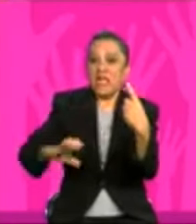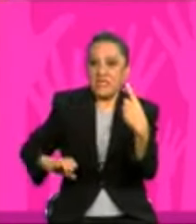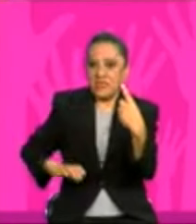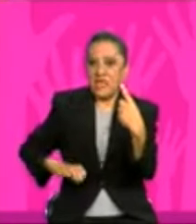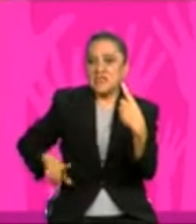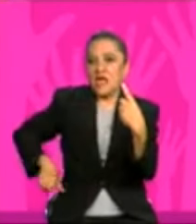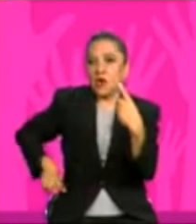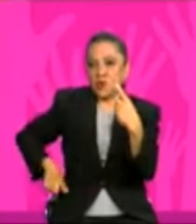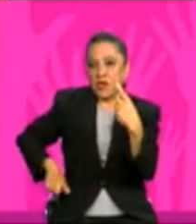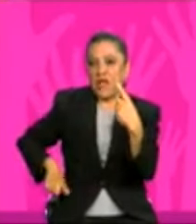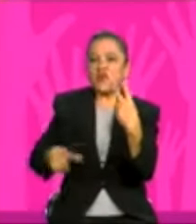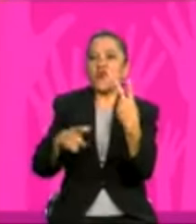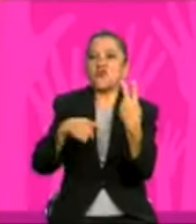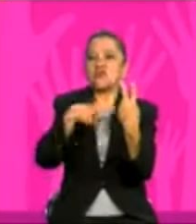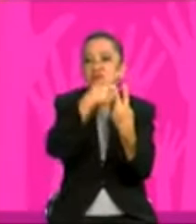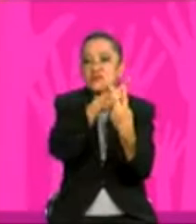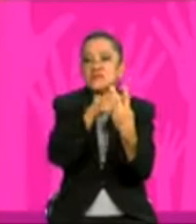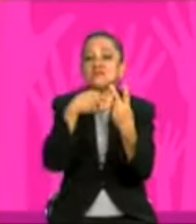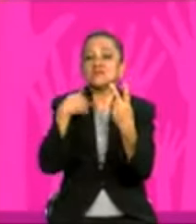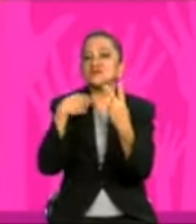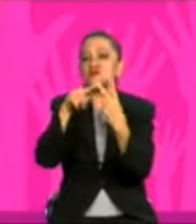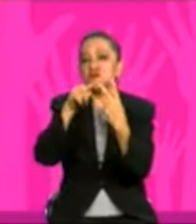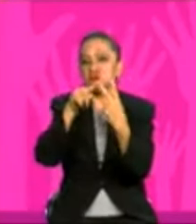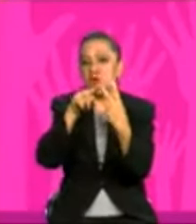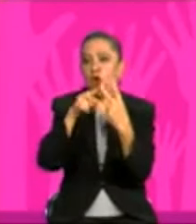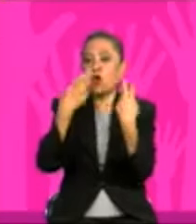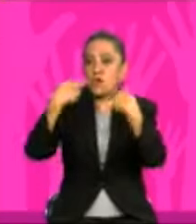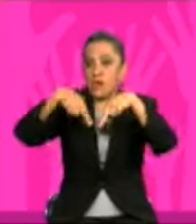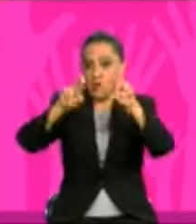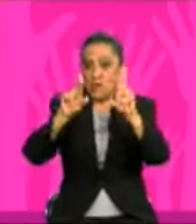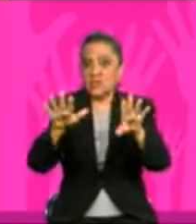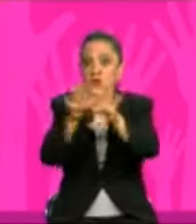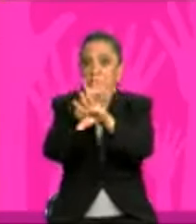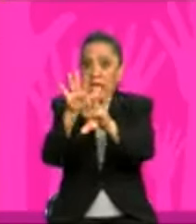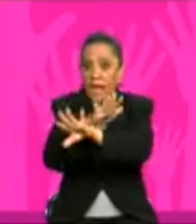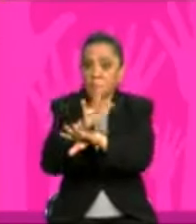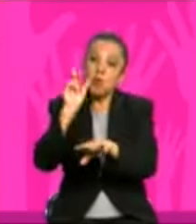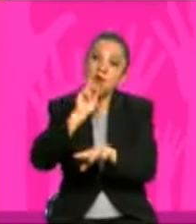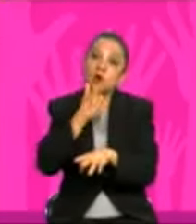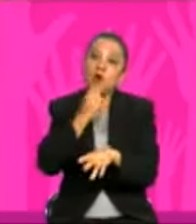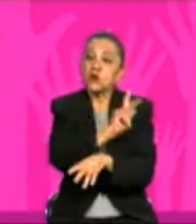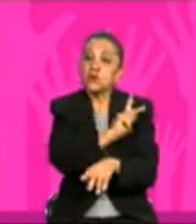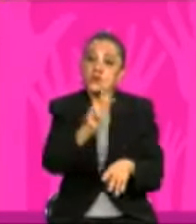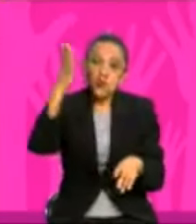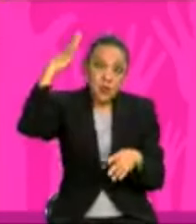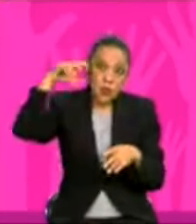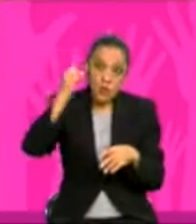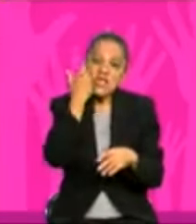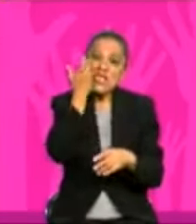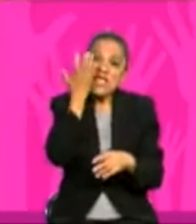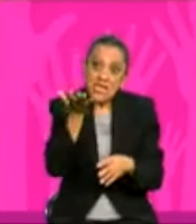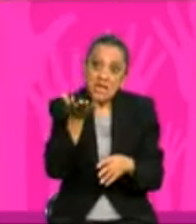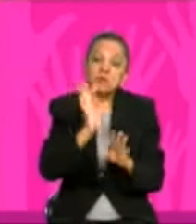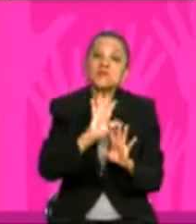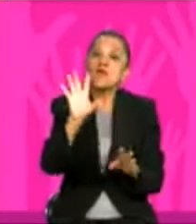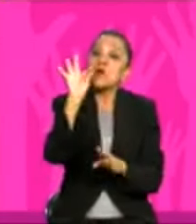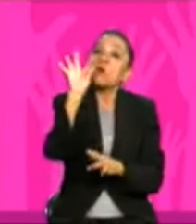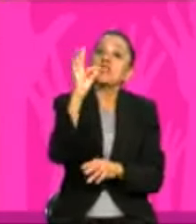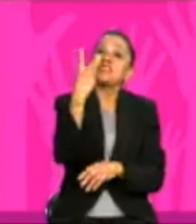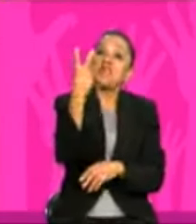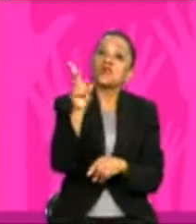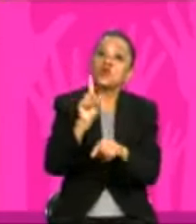una servidora que representa el cambio que las y los morelenses queremos. Amigas y amigos, estamos a 42